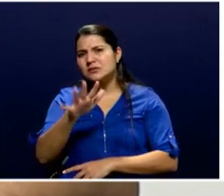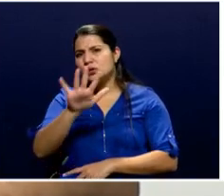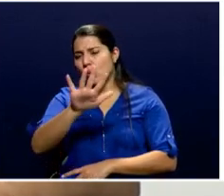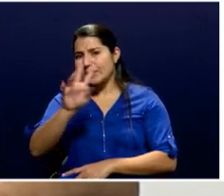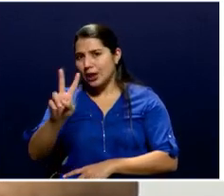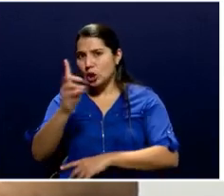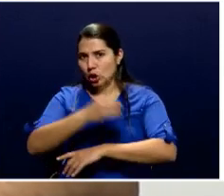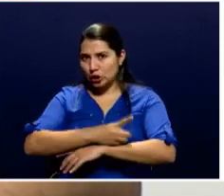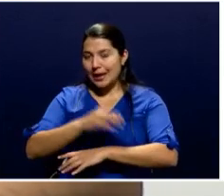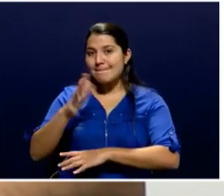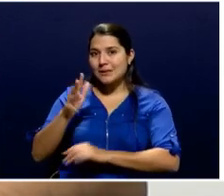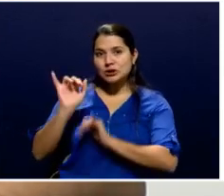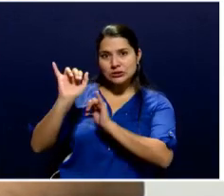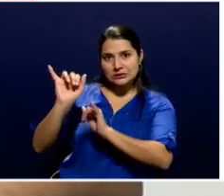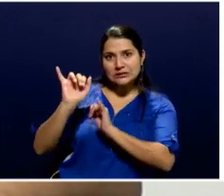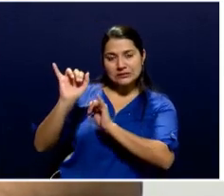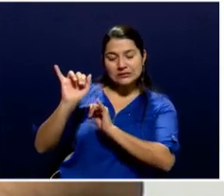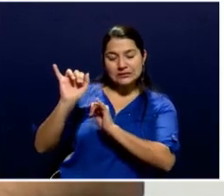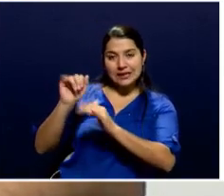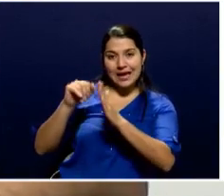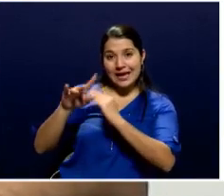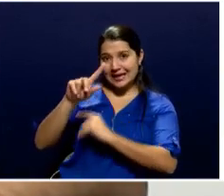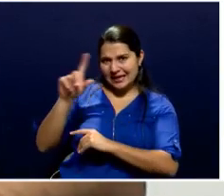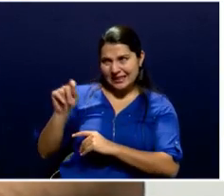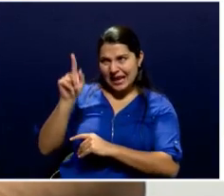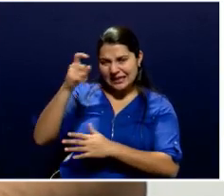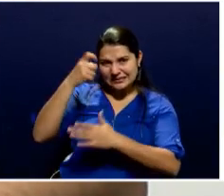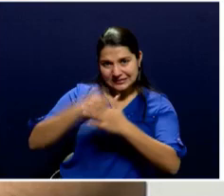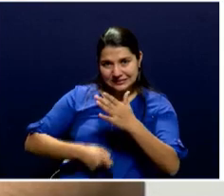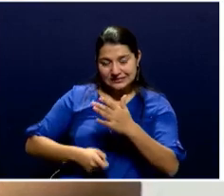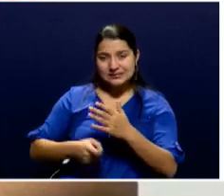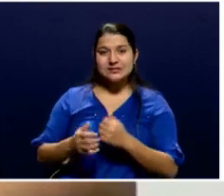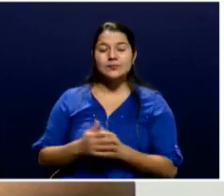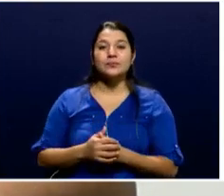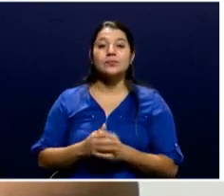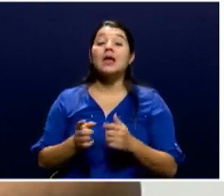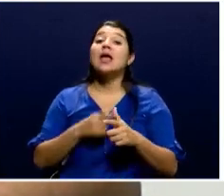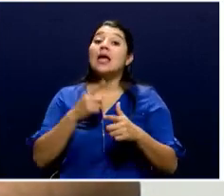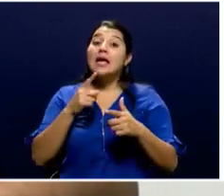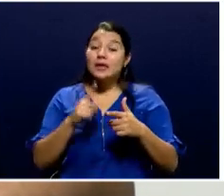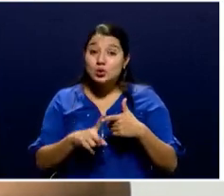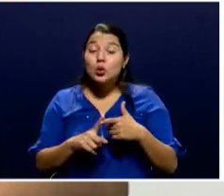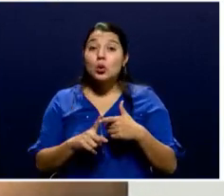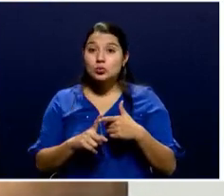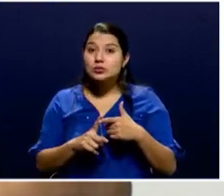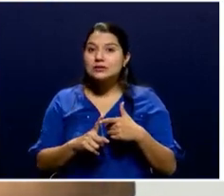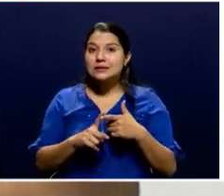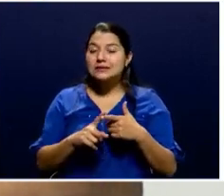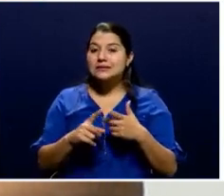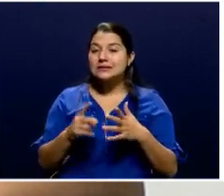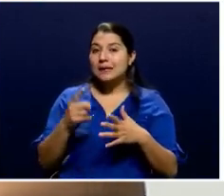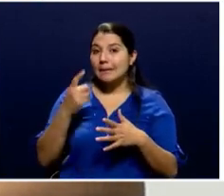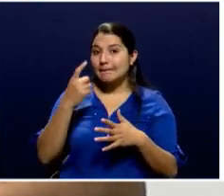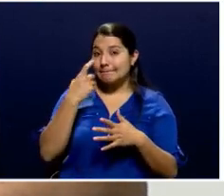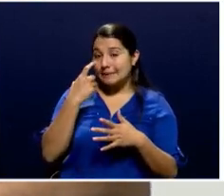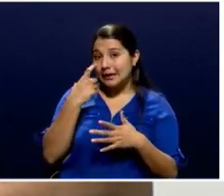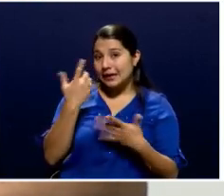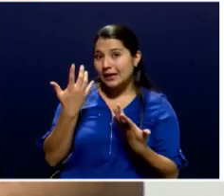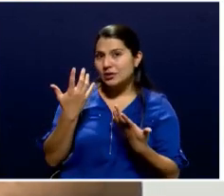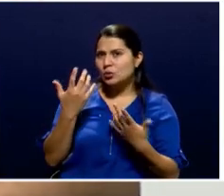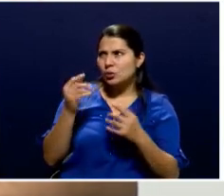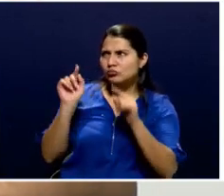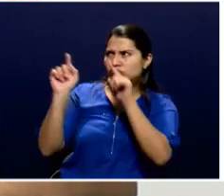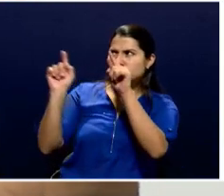que fue lo que duró las medidas de contención drástica que tuvieron ellos, ¿verdad? Entonces, viendo que ha sido reproducido en